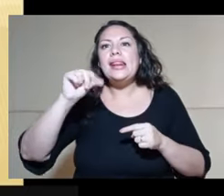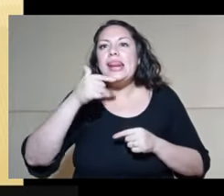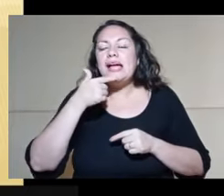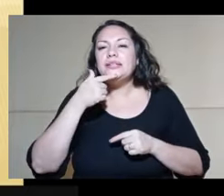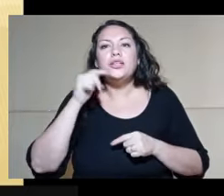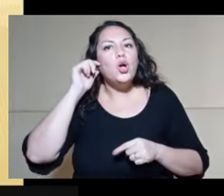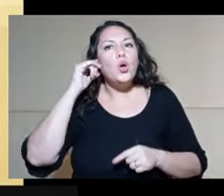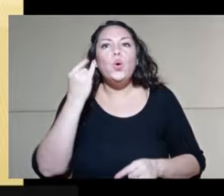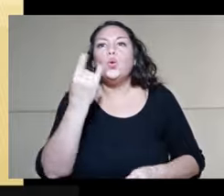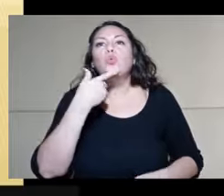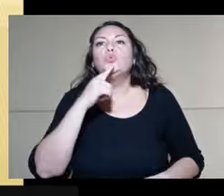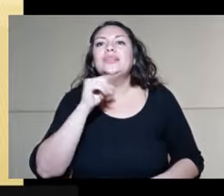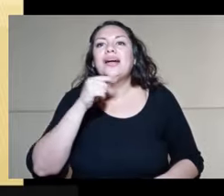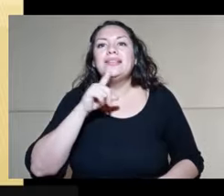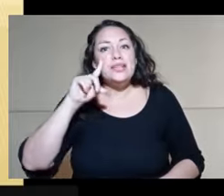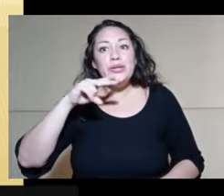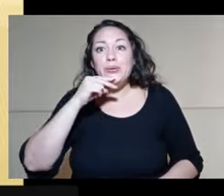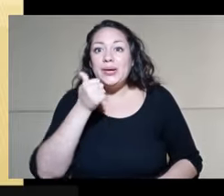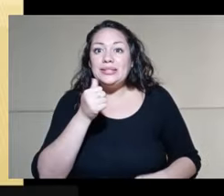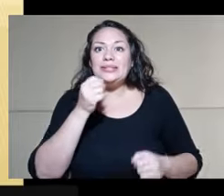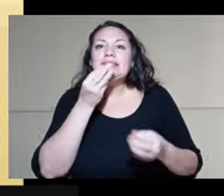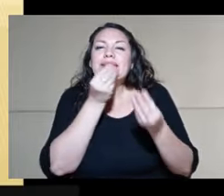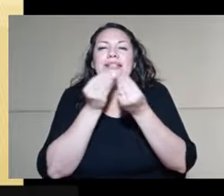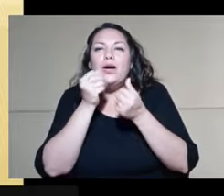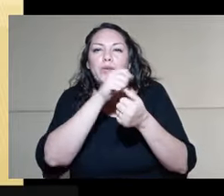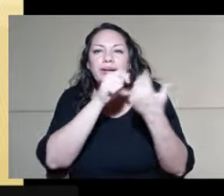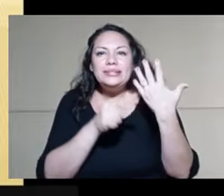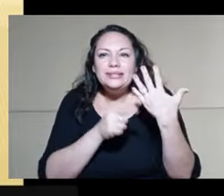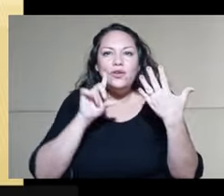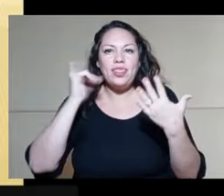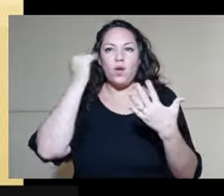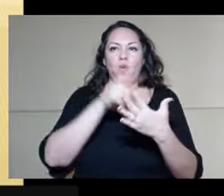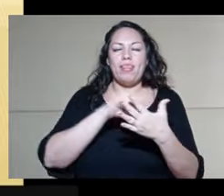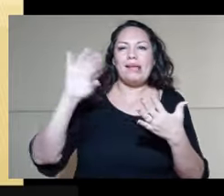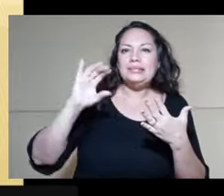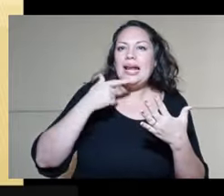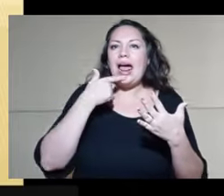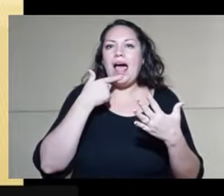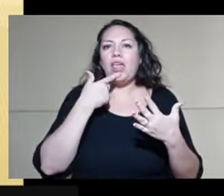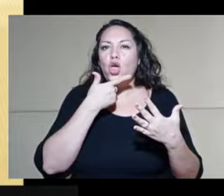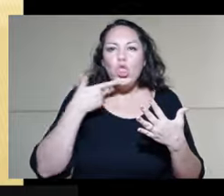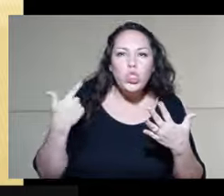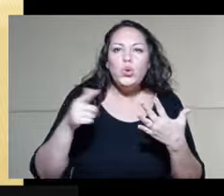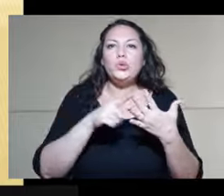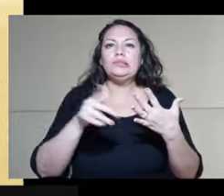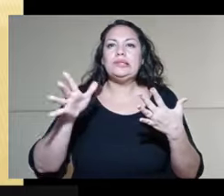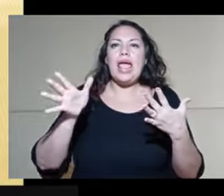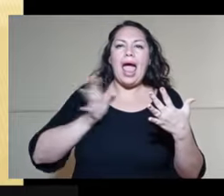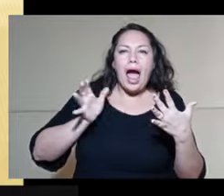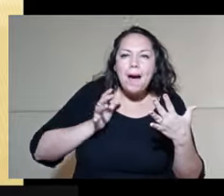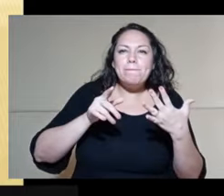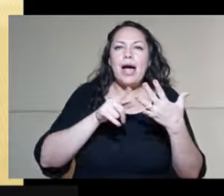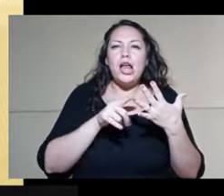Y que nosotros podemos captar y diferenciar los distintos sabores de las sustancias.